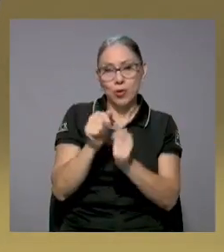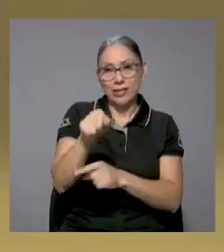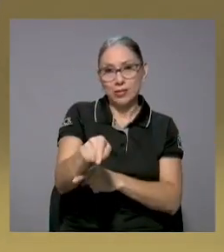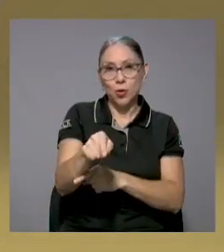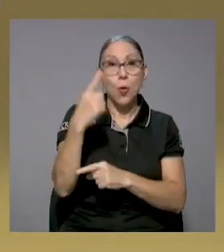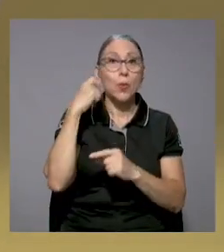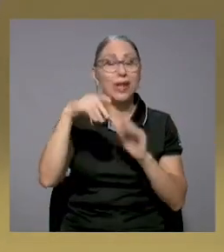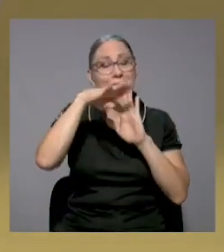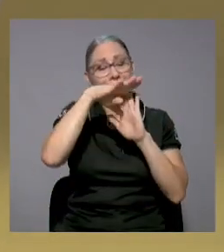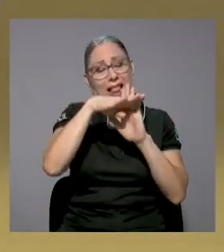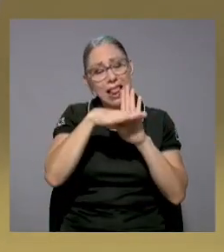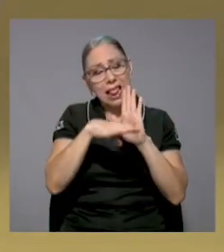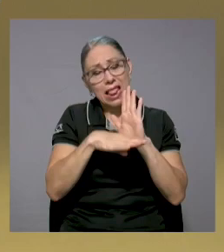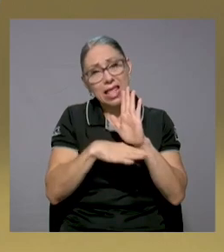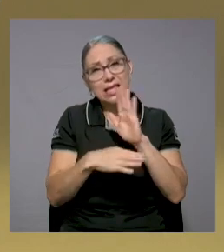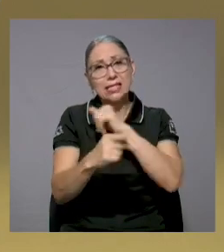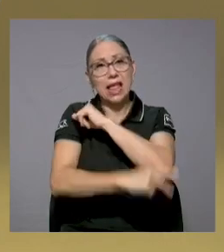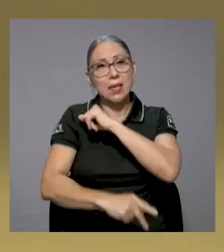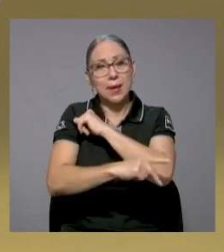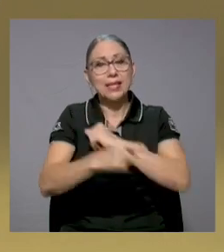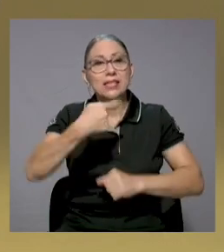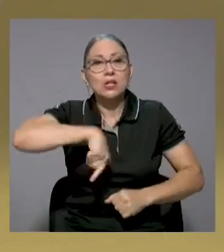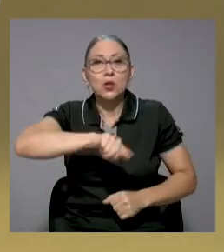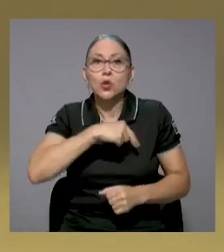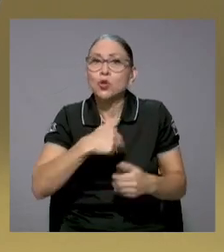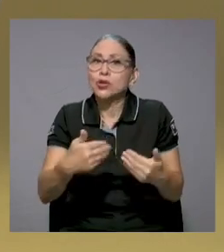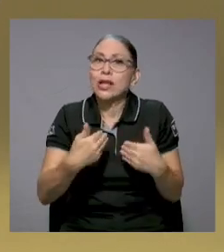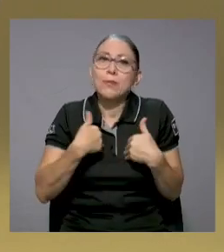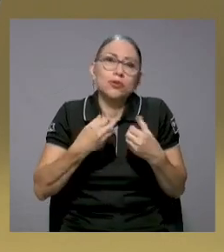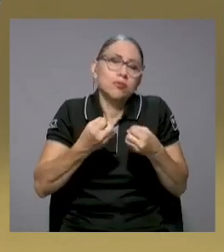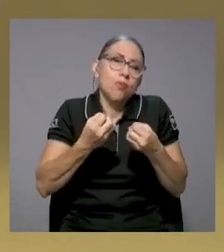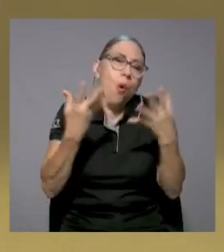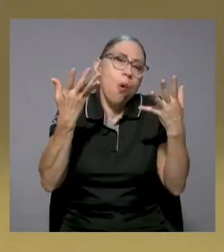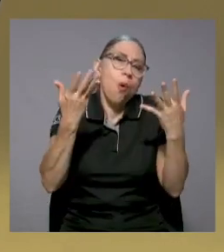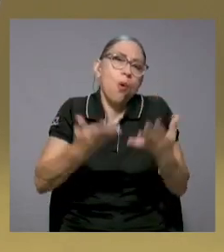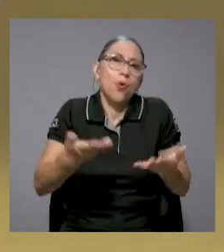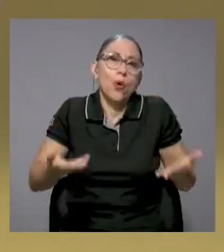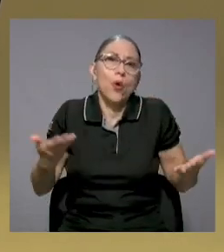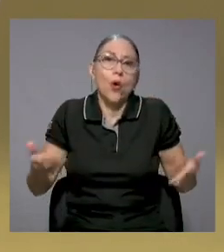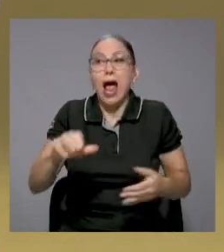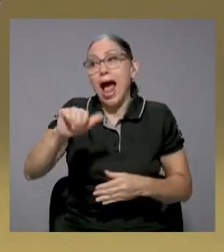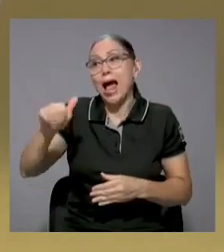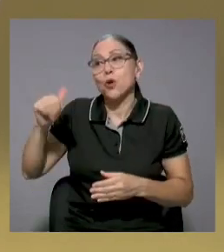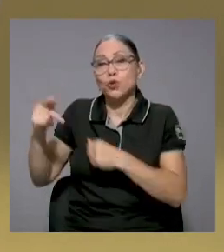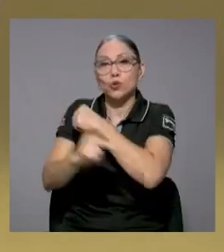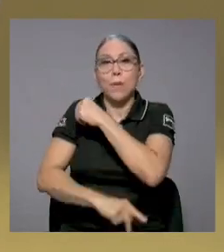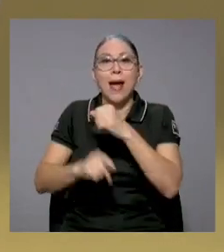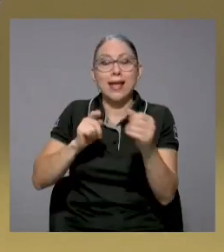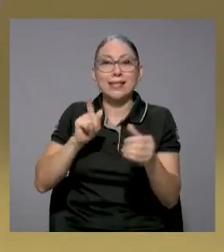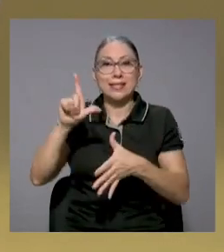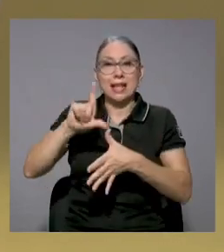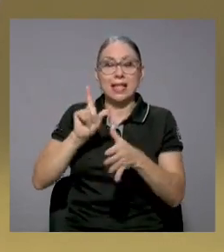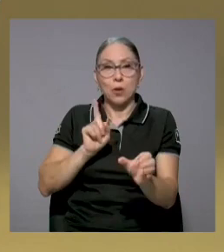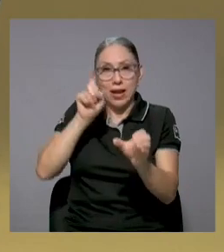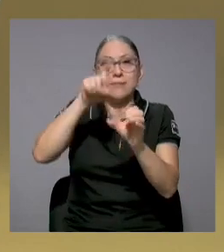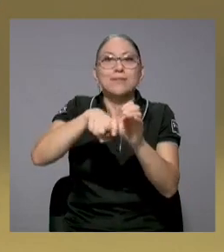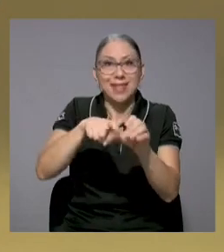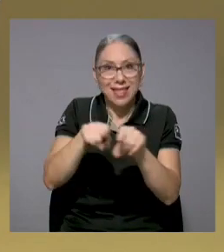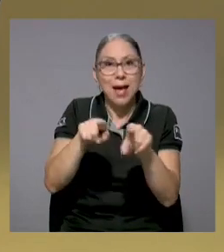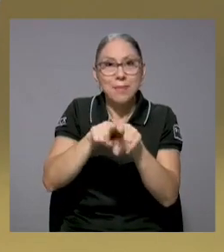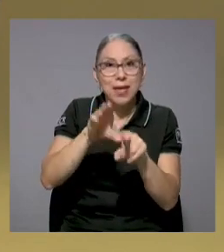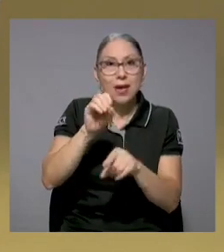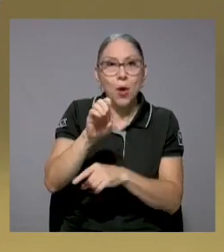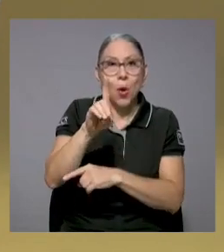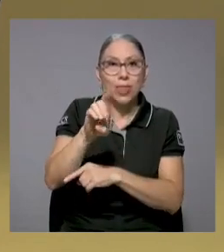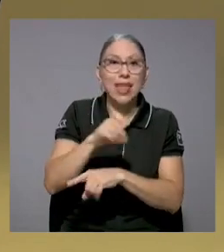enorme lista de países tenemos de todo aquí adentro. Hay algunos otros miembros de la región latinoamericana, pero también están los